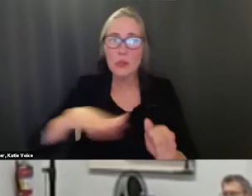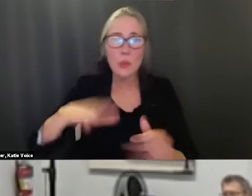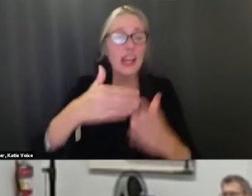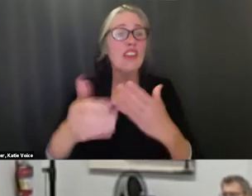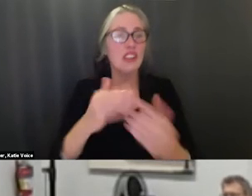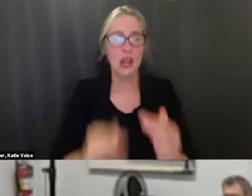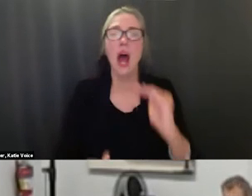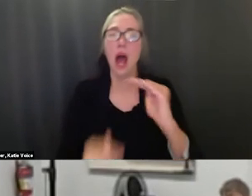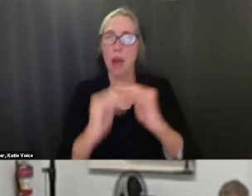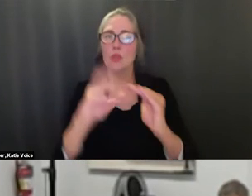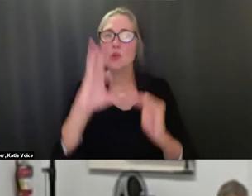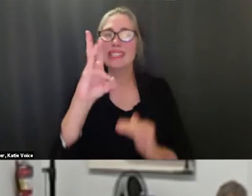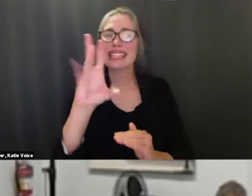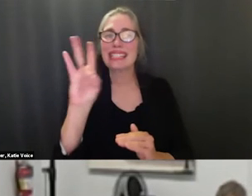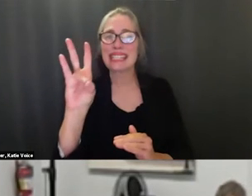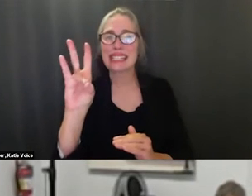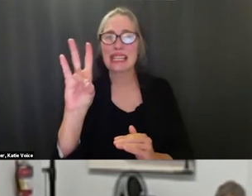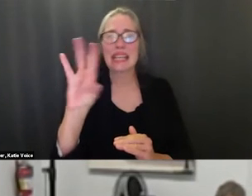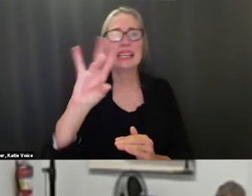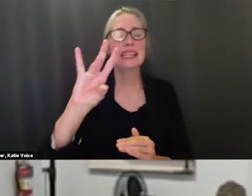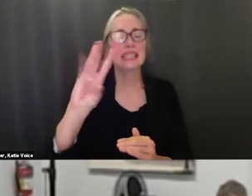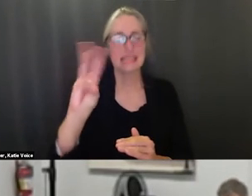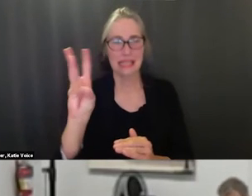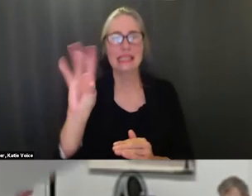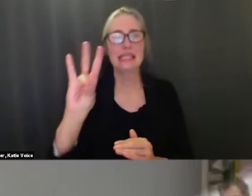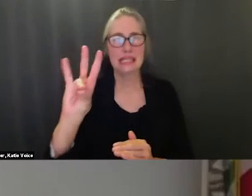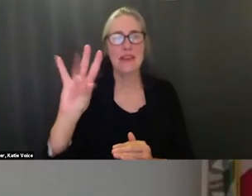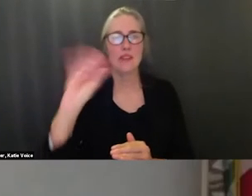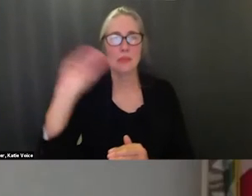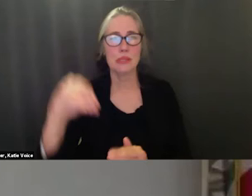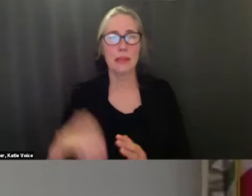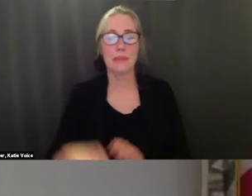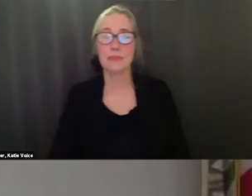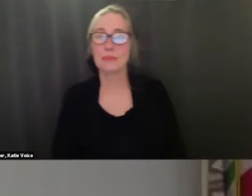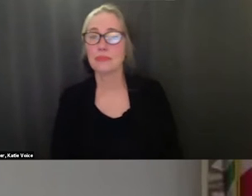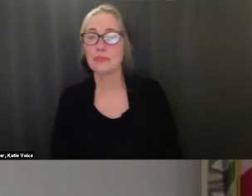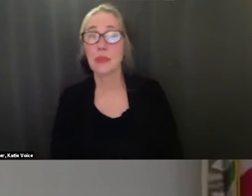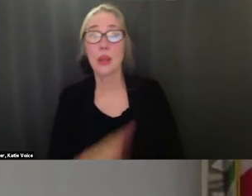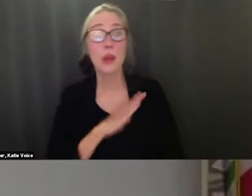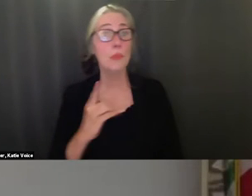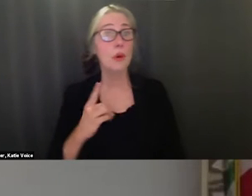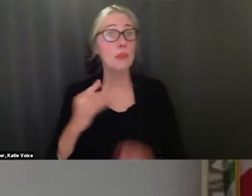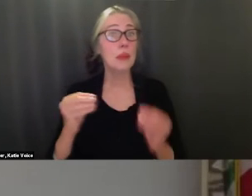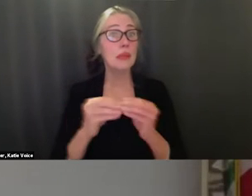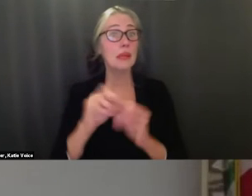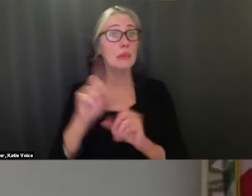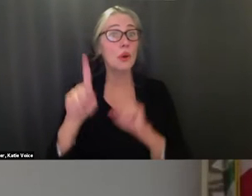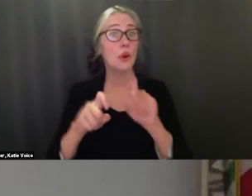que albergan la graduación. Ok, gracias. Miembros del consejo, ¿alguna otra pregunta o comentario?